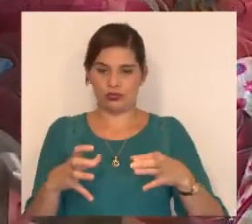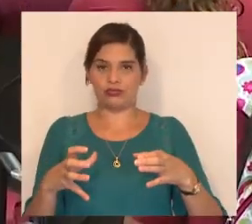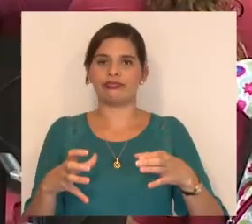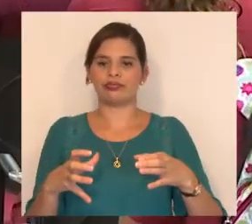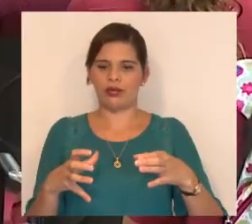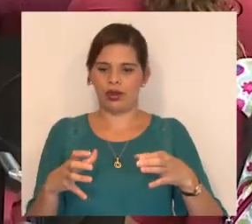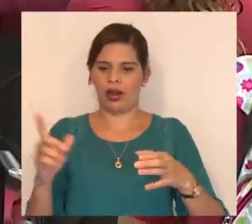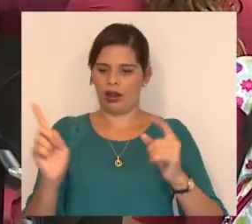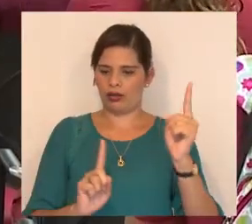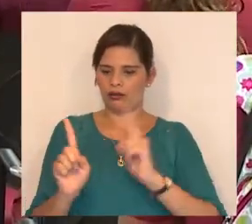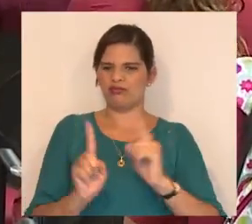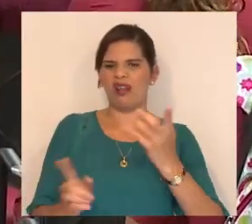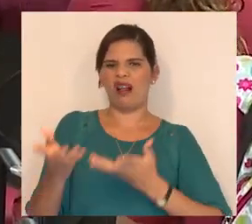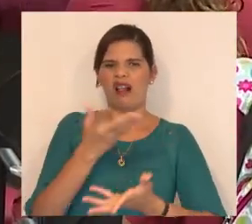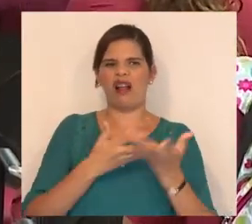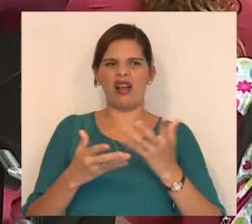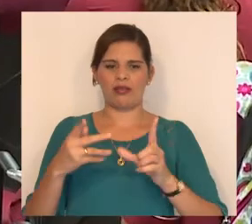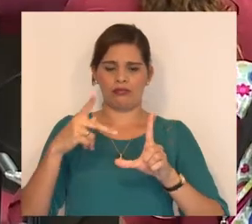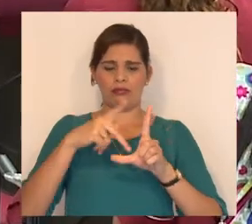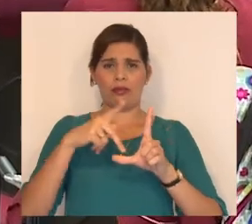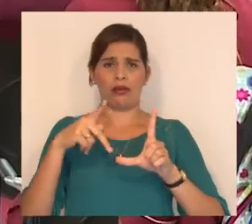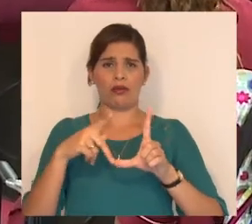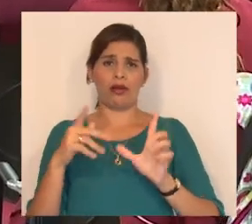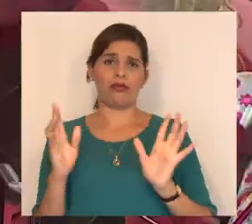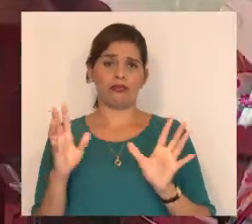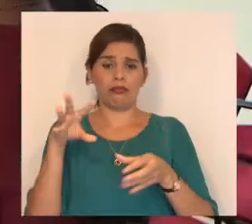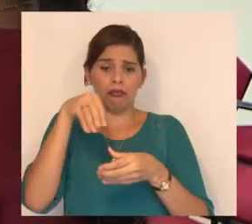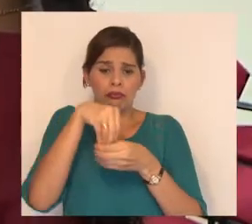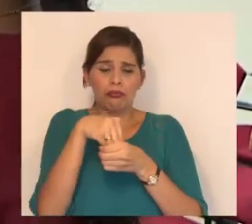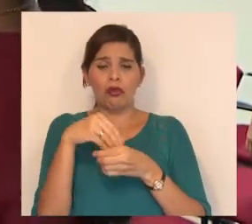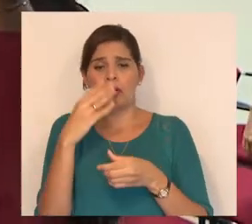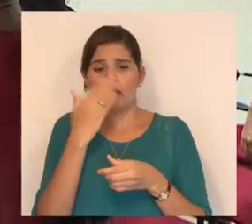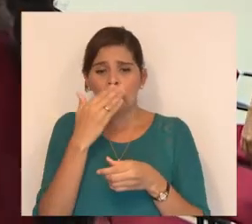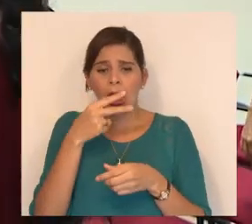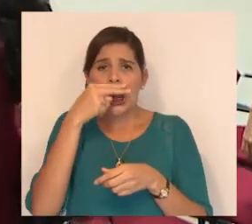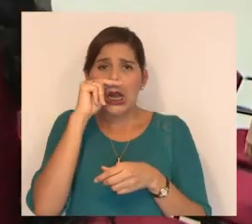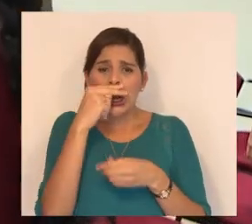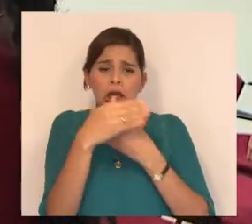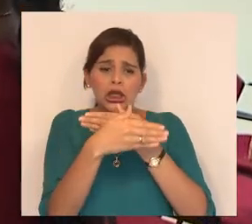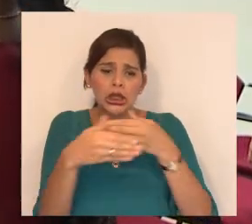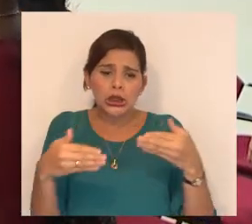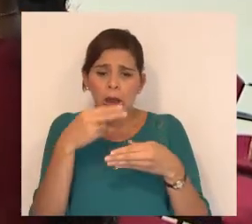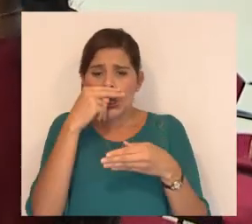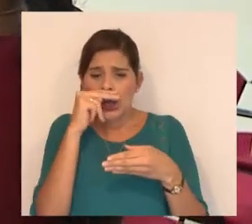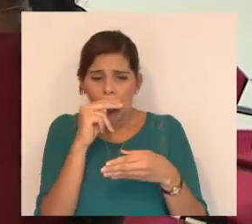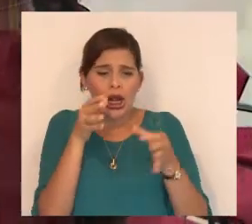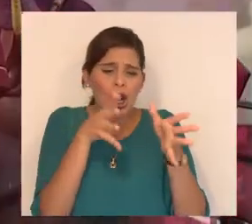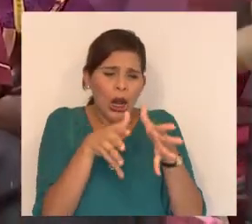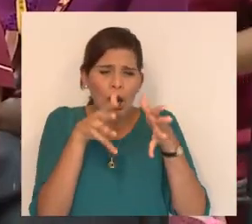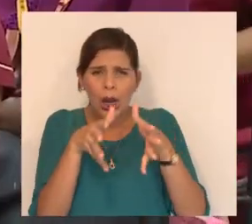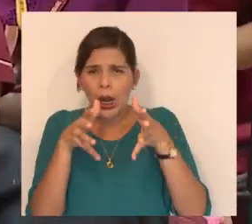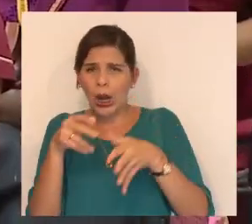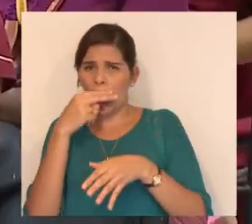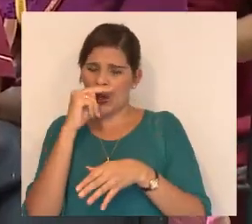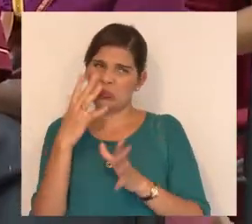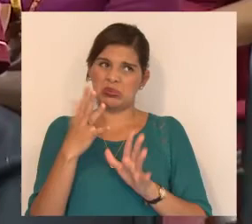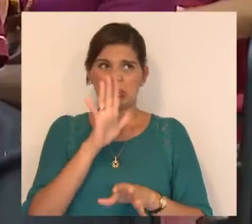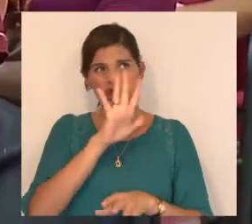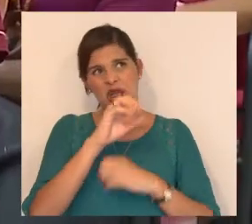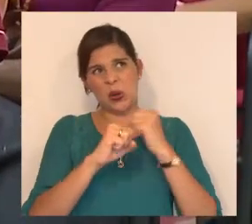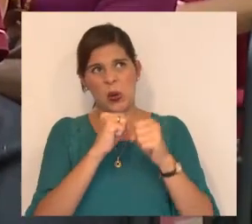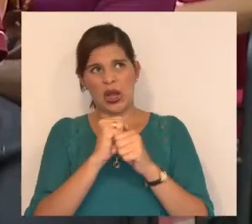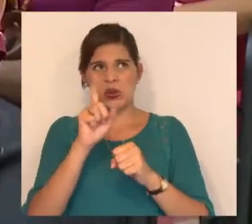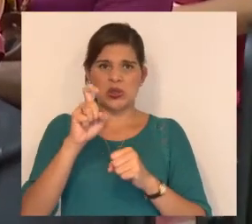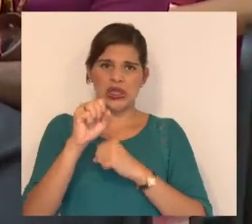cuatro prácticas. Entonces, con ello nos pudimos dar cuenta que un licenciado en preescolar no solamente va a estar para estar metido en un aula